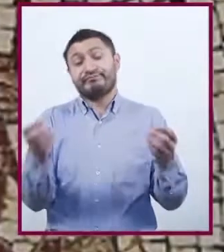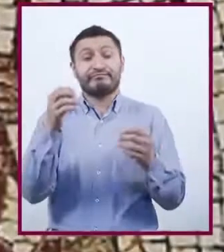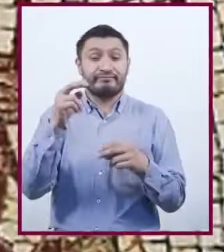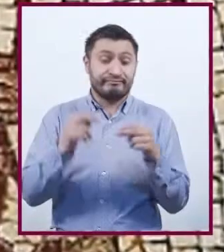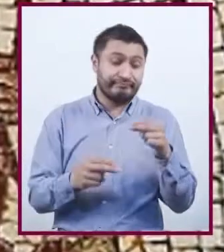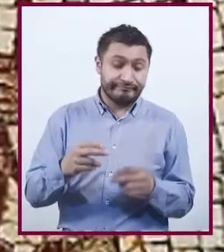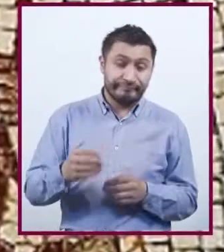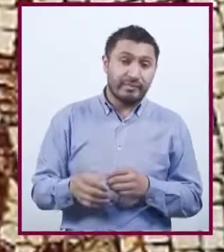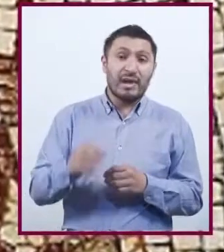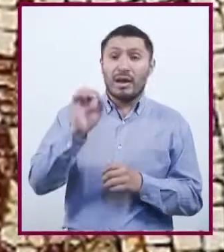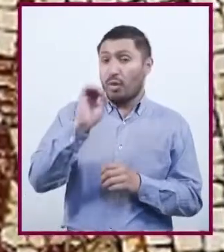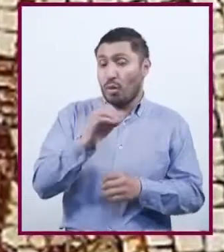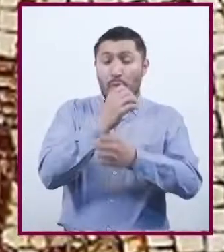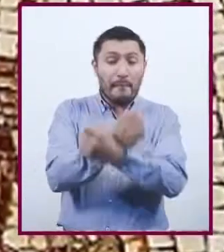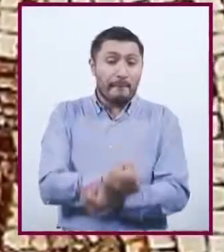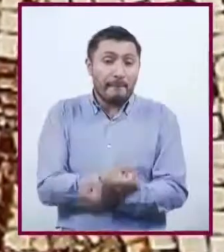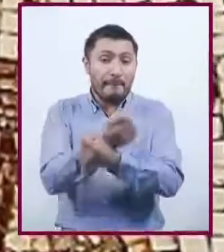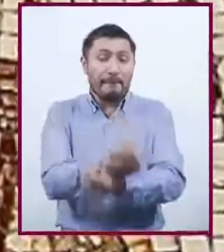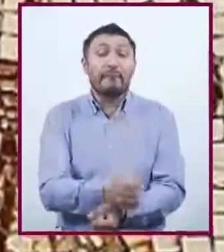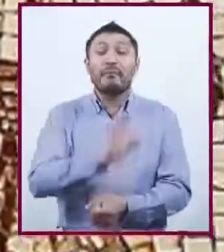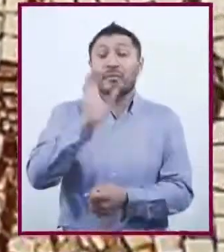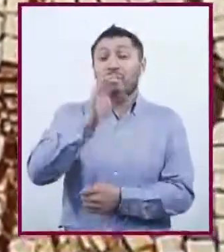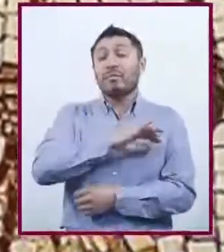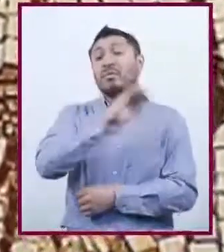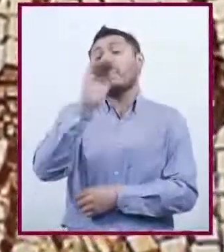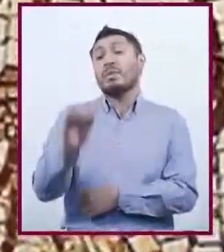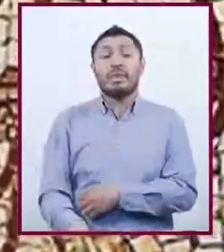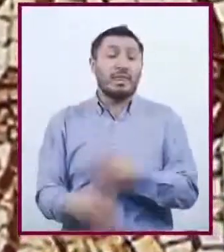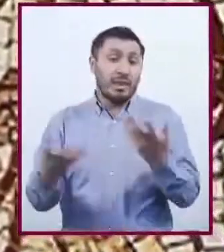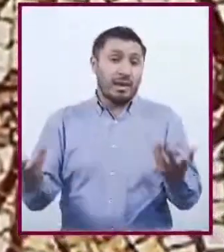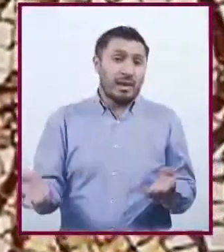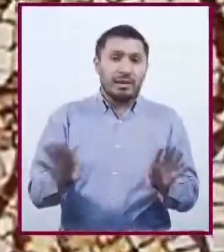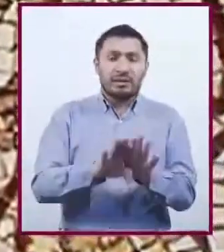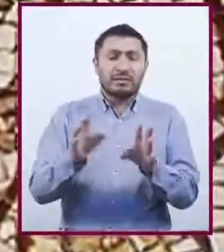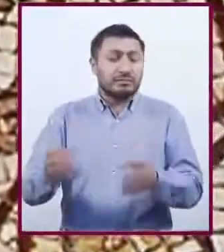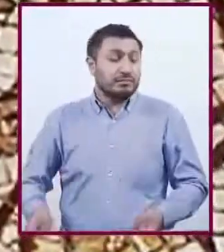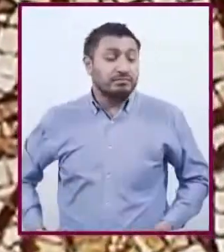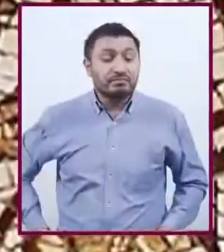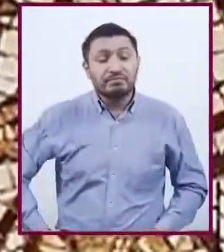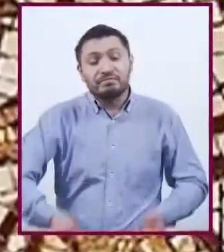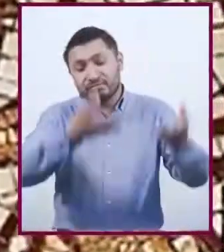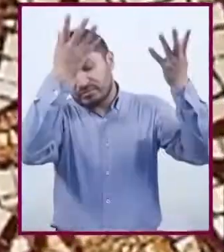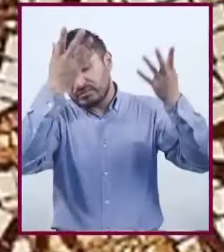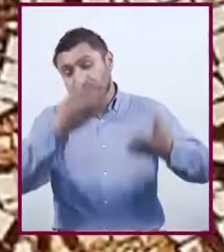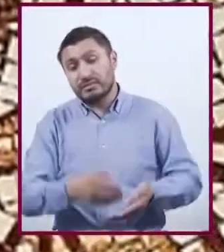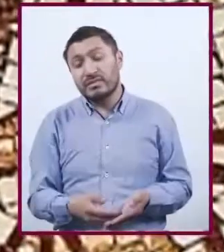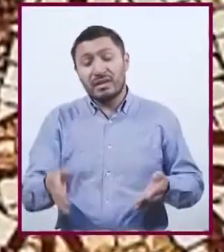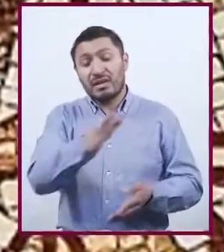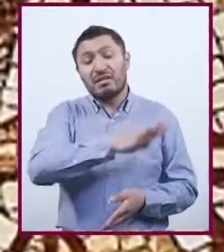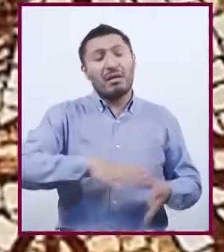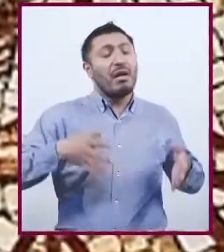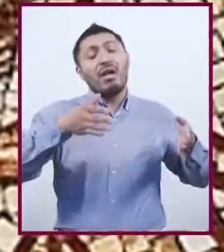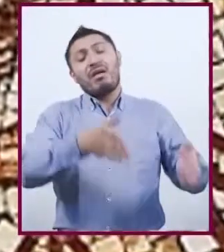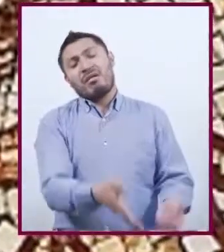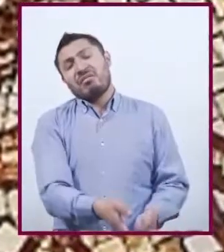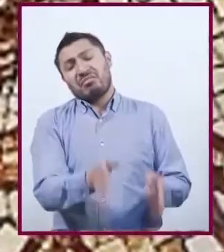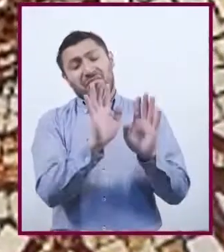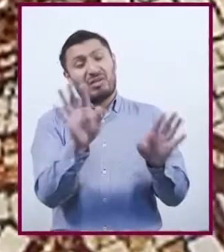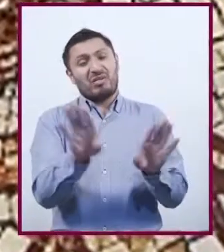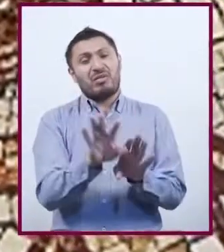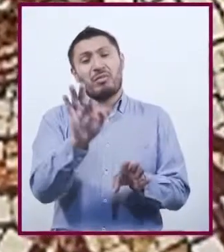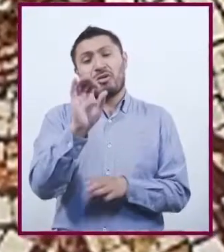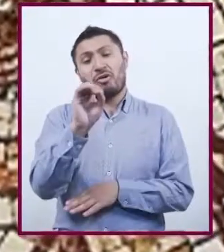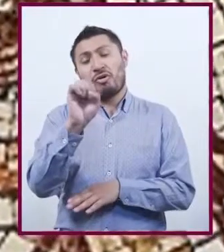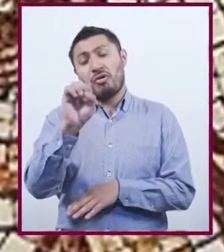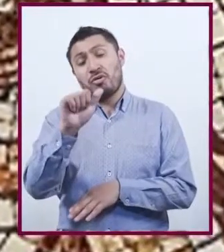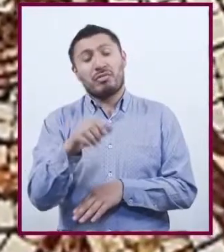para la gente de la clase baja y para las y los esclavos, quienes, al morir, Generalmente eran echados a un depósito